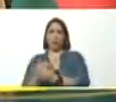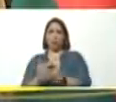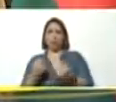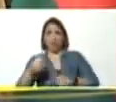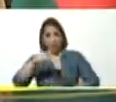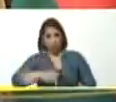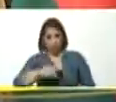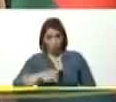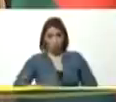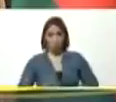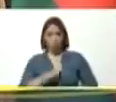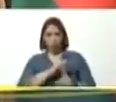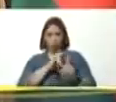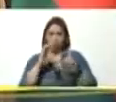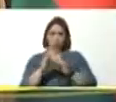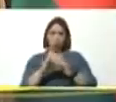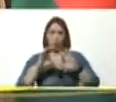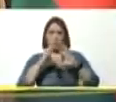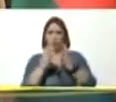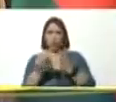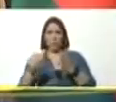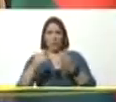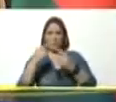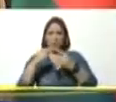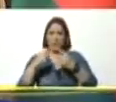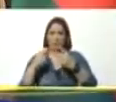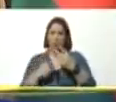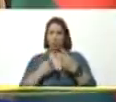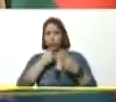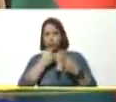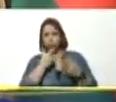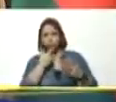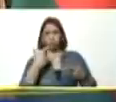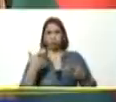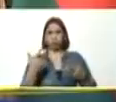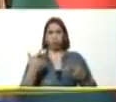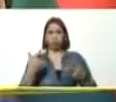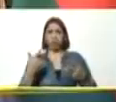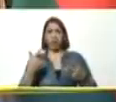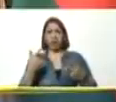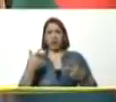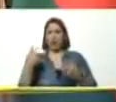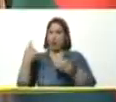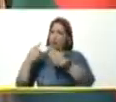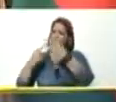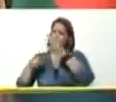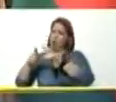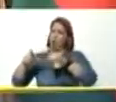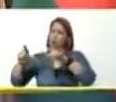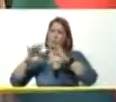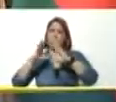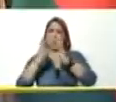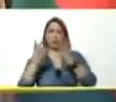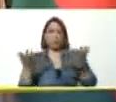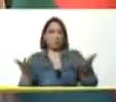la cultura del mundo es mucho más diversa, rica y hermosa que en esas partes del mundo.